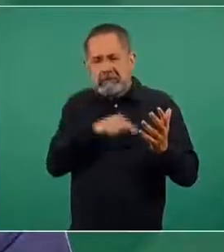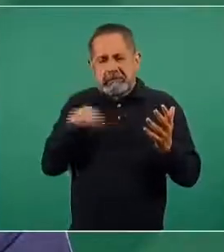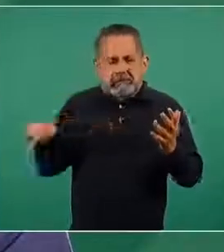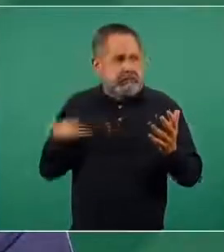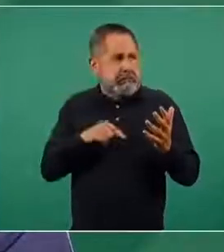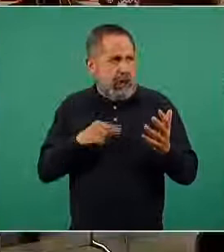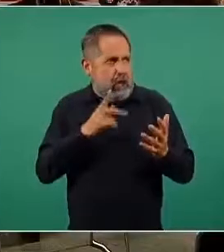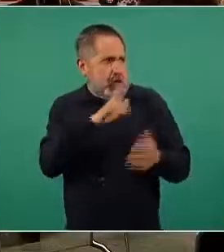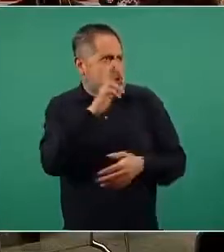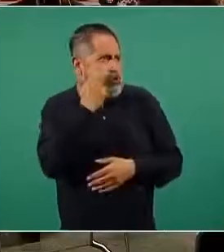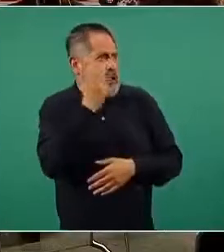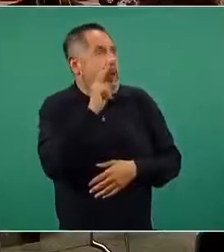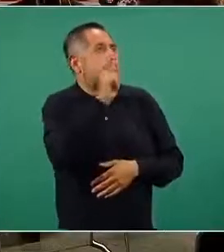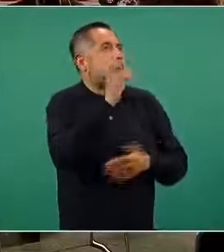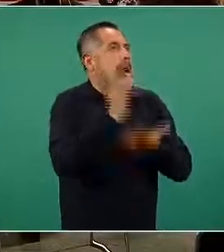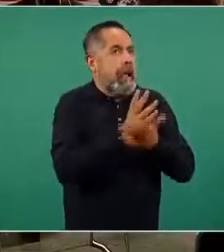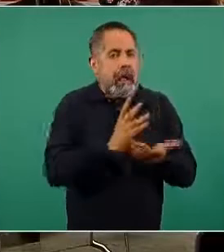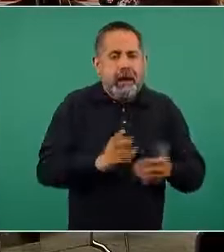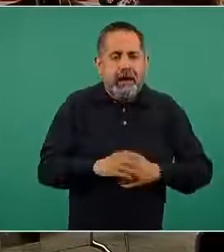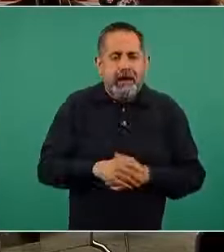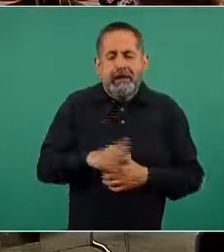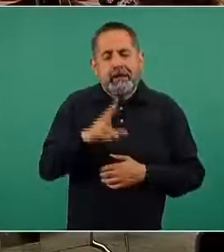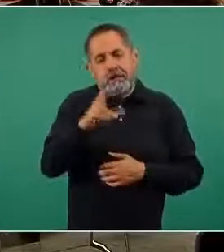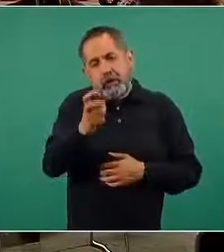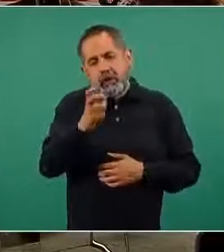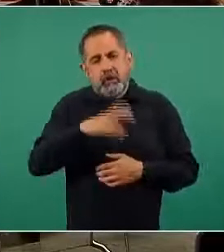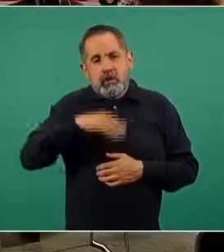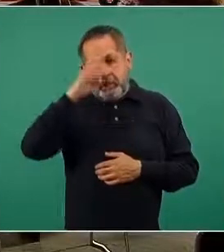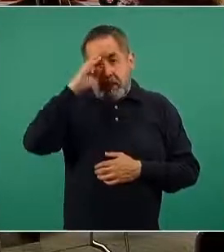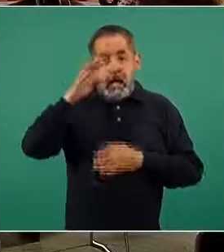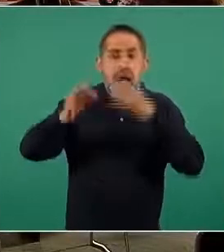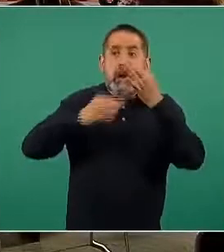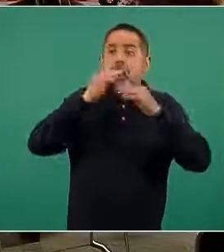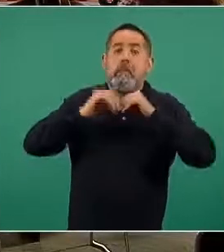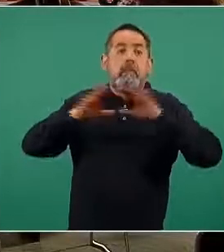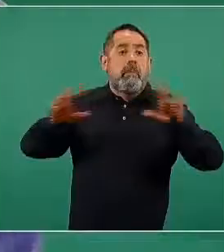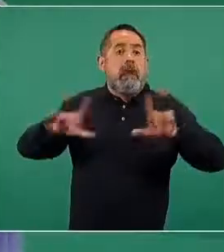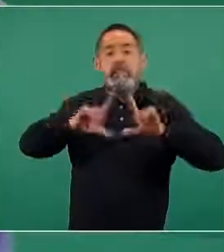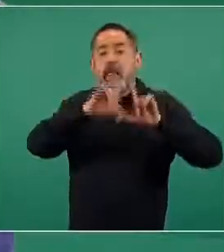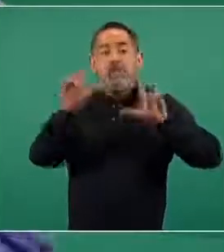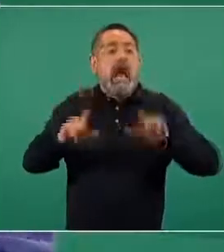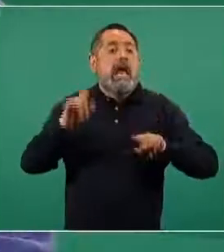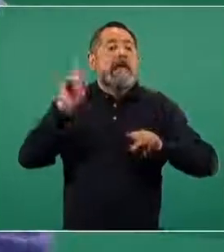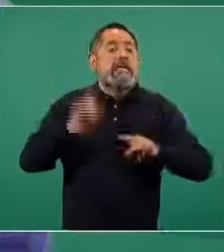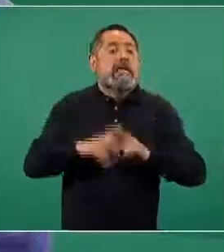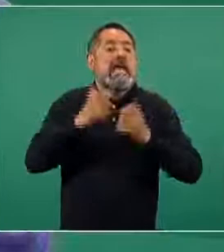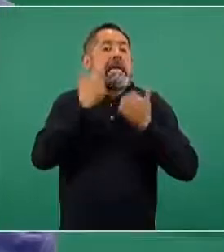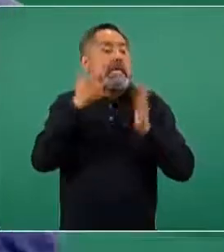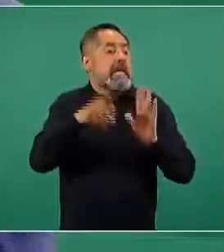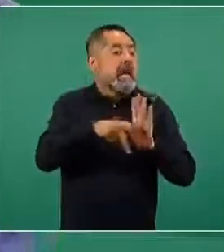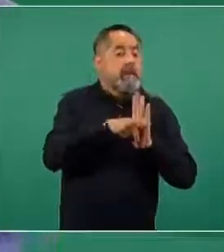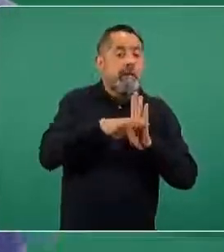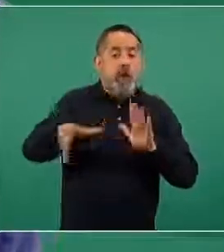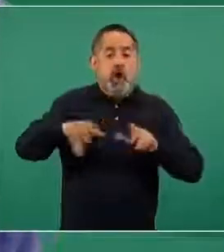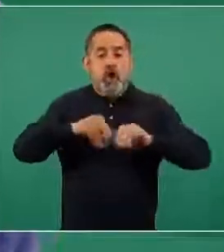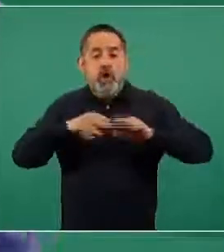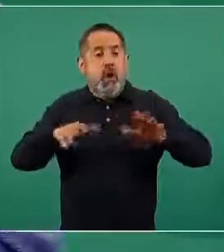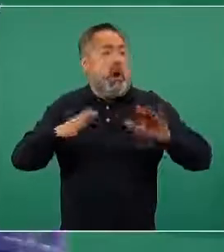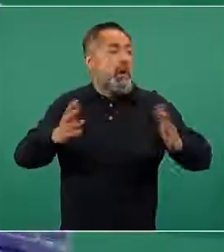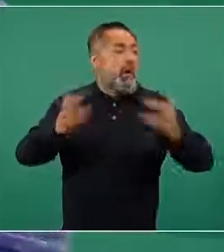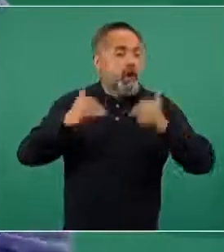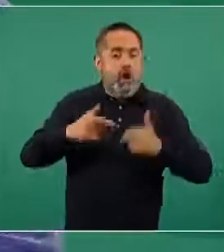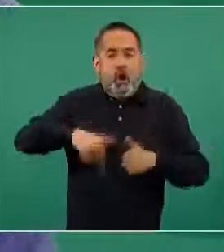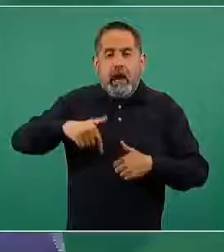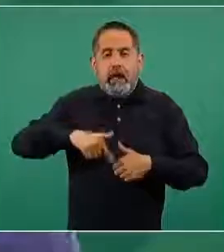hospital. Entonces, esto lo digo en el sentido de no esperar que va a haber una convocatoria nacional o que va a haber desplegados en los periódicos o que aquí vamos a